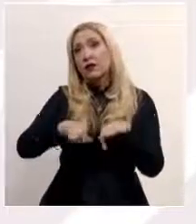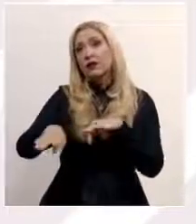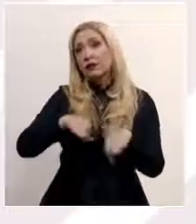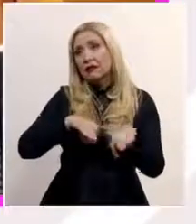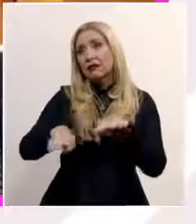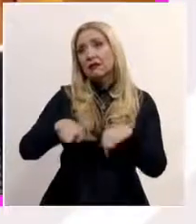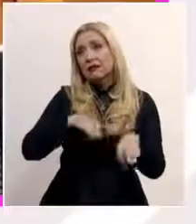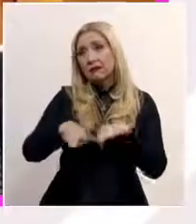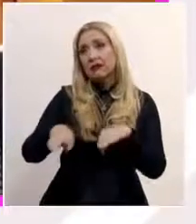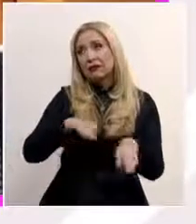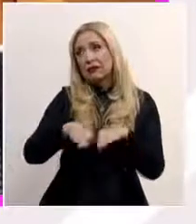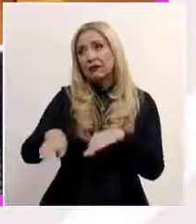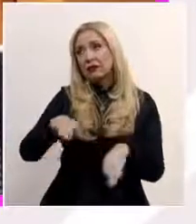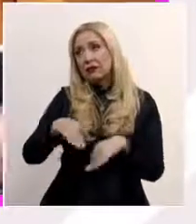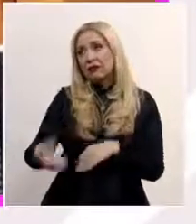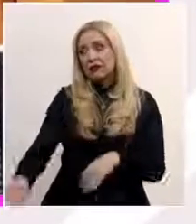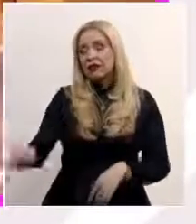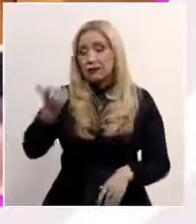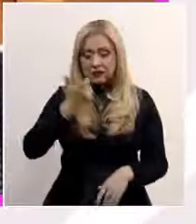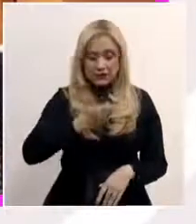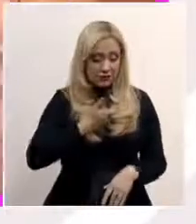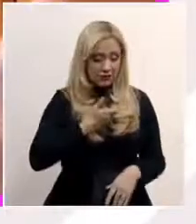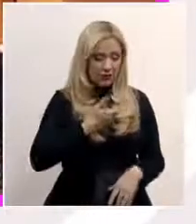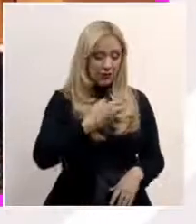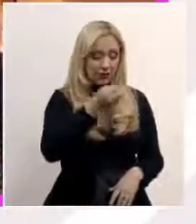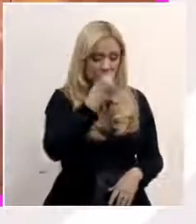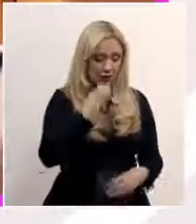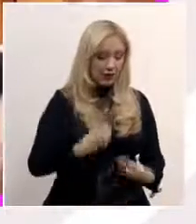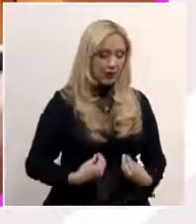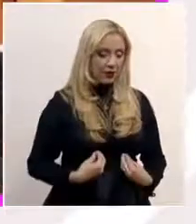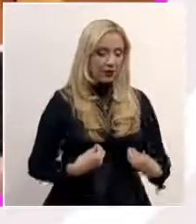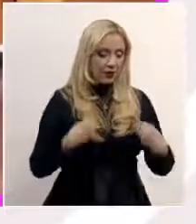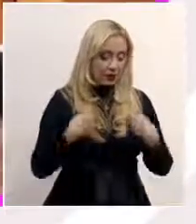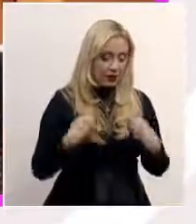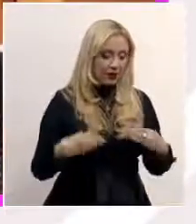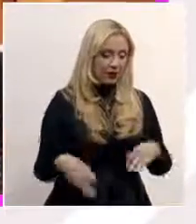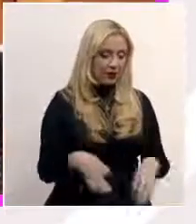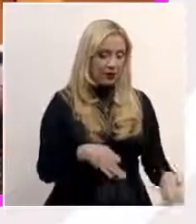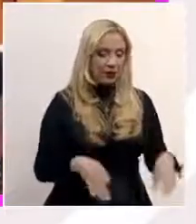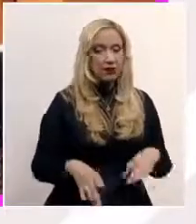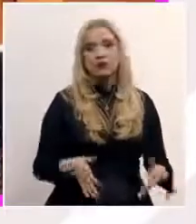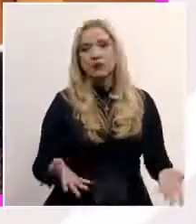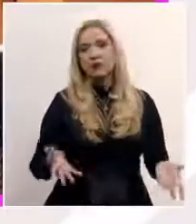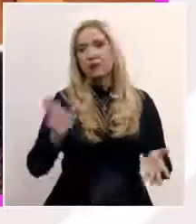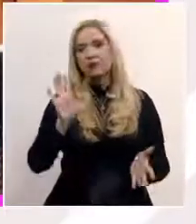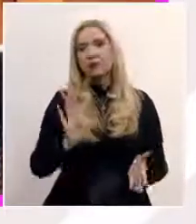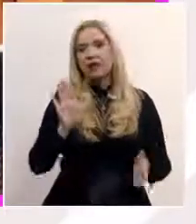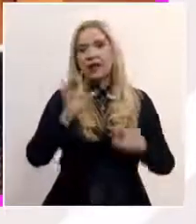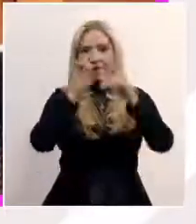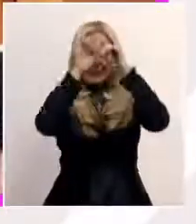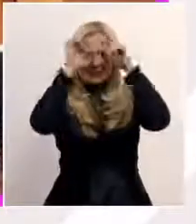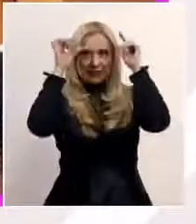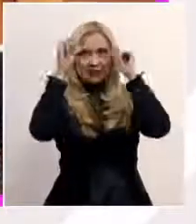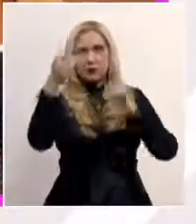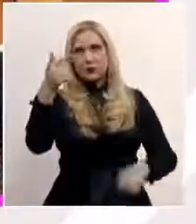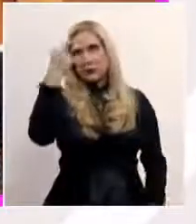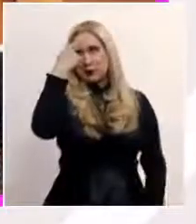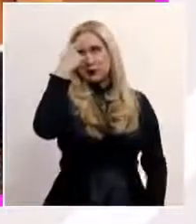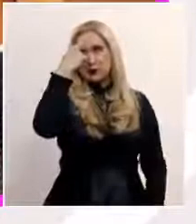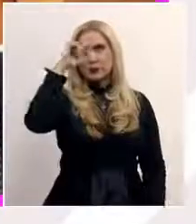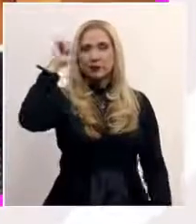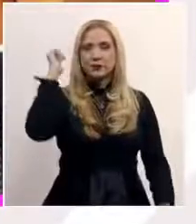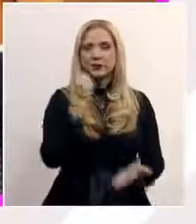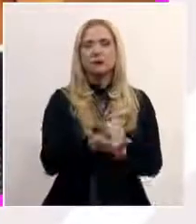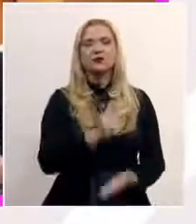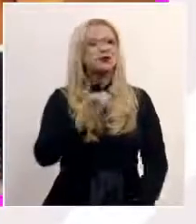para vivir, ¿no? Y yo sé que es la frase ya así como de cliché, de sticker, pero es la realidad y creo que de ahí se tienen